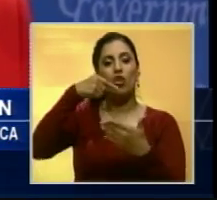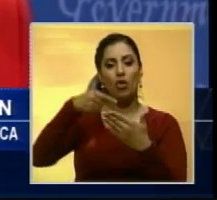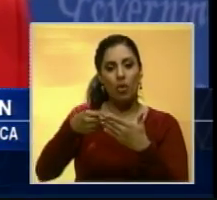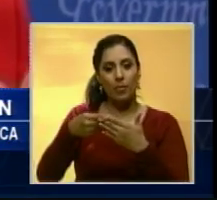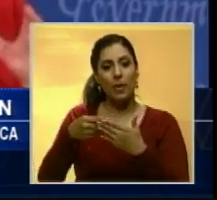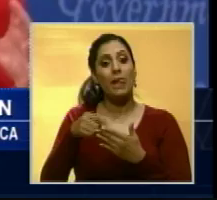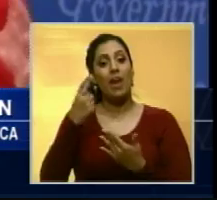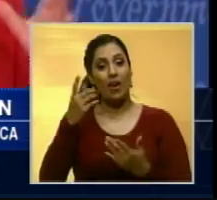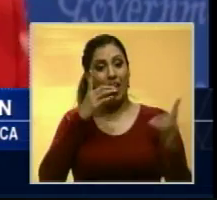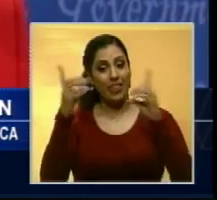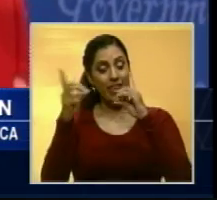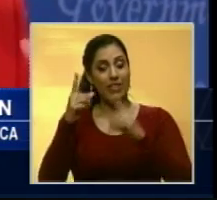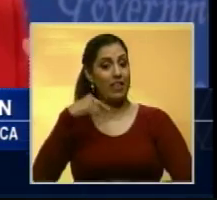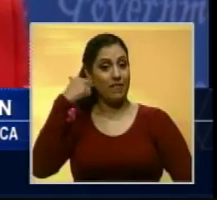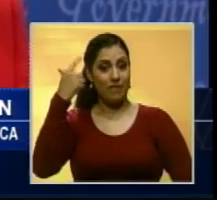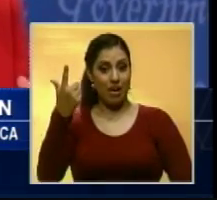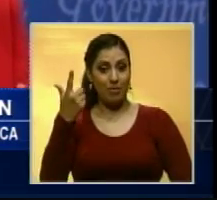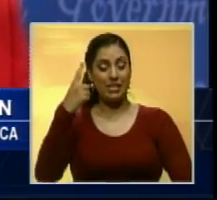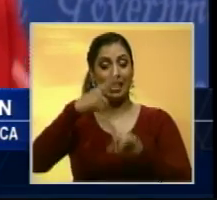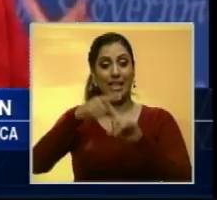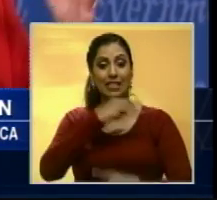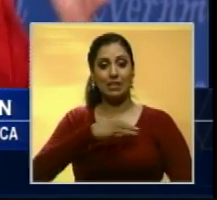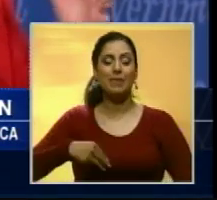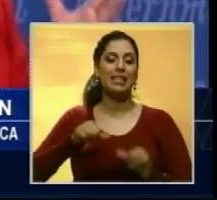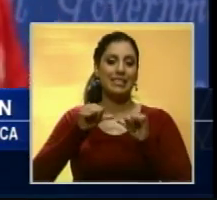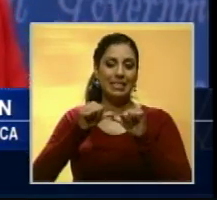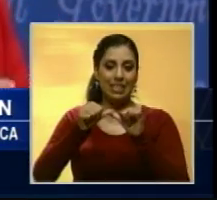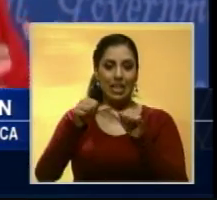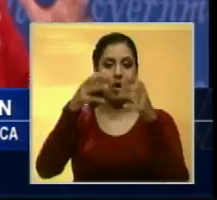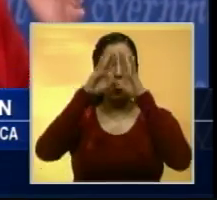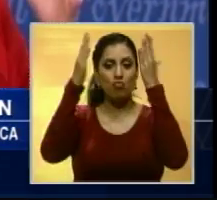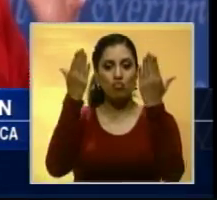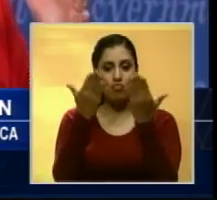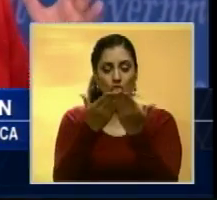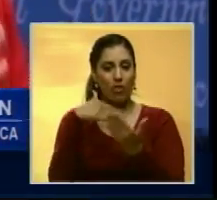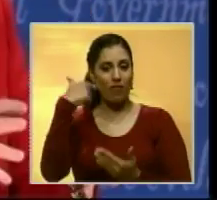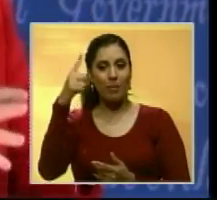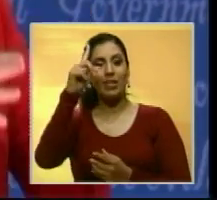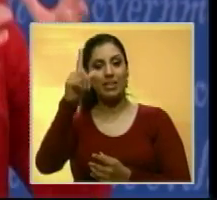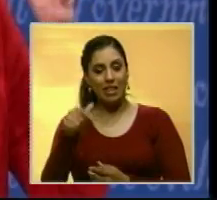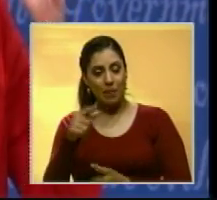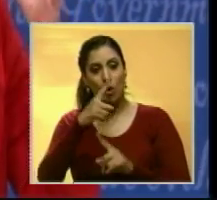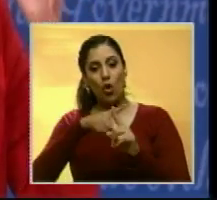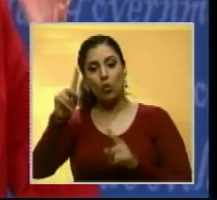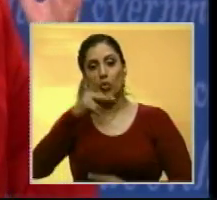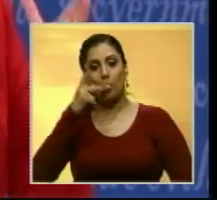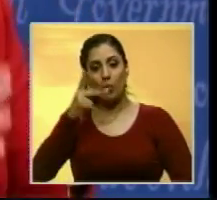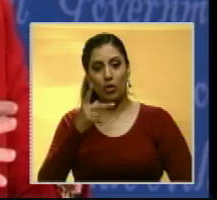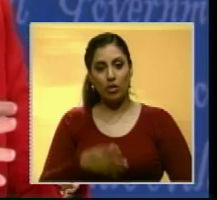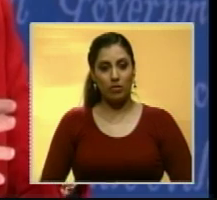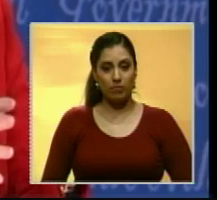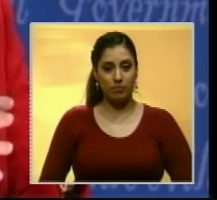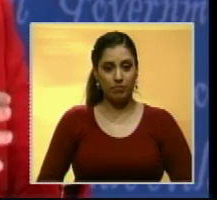mencionada. El debate y la fama en torno al ex Miss continúa tanto en el mundo del espectáculo como en lo político.